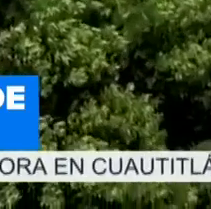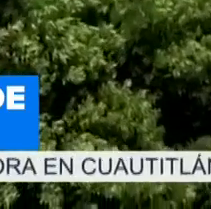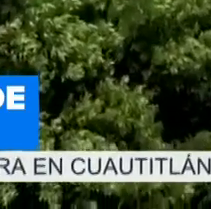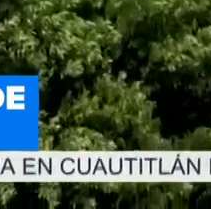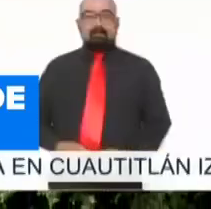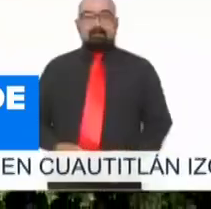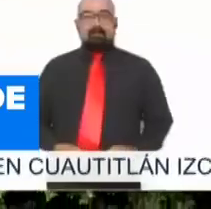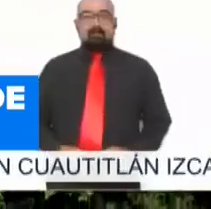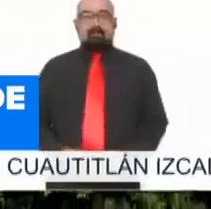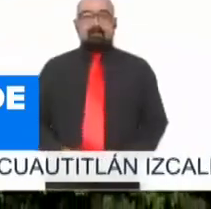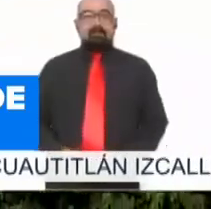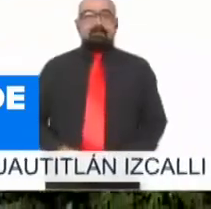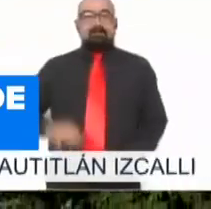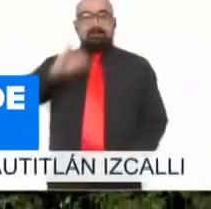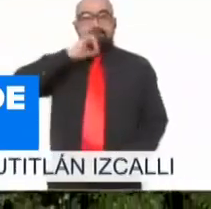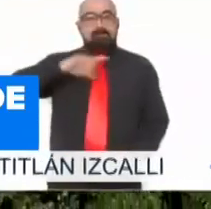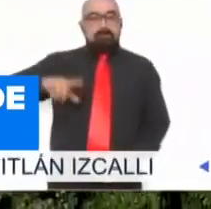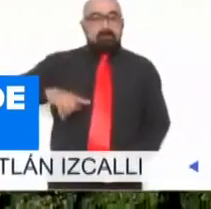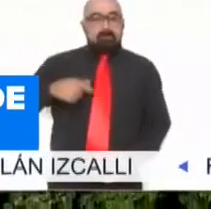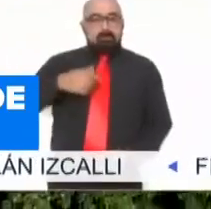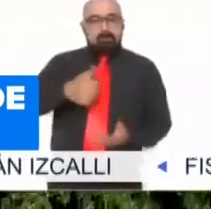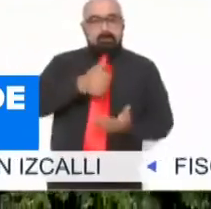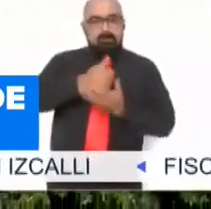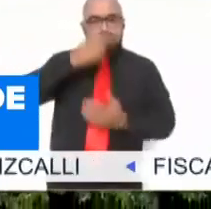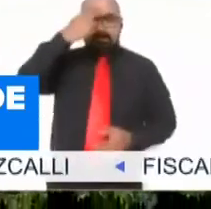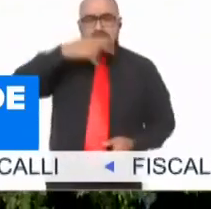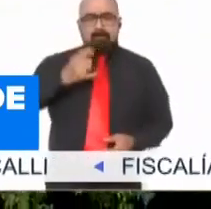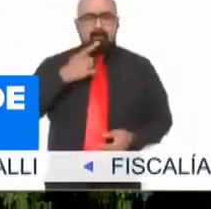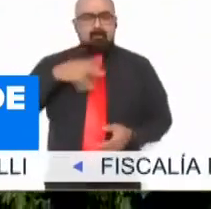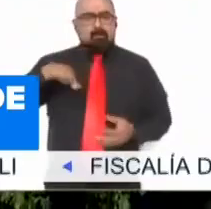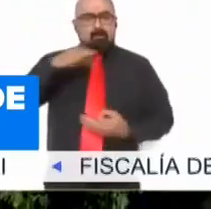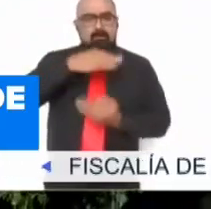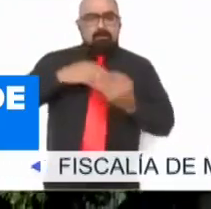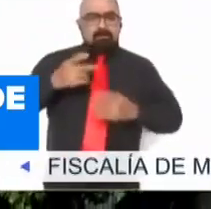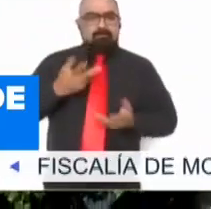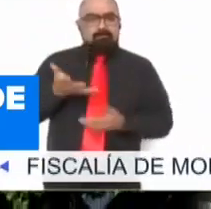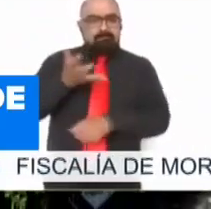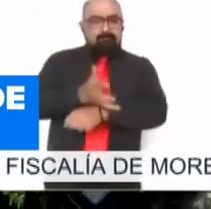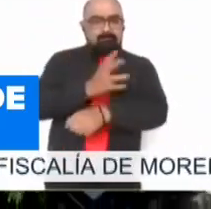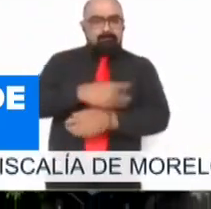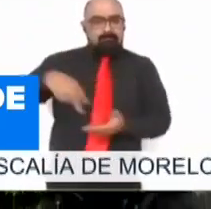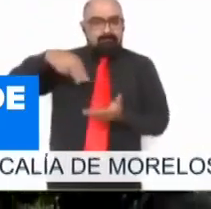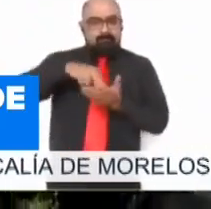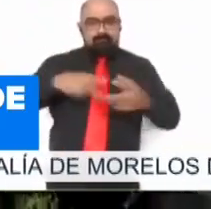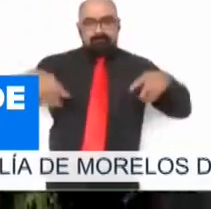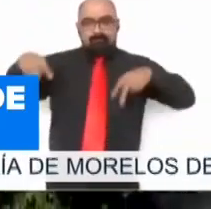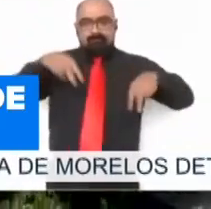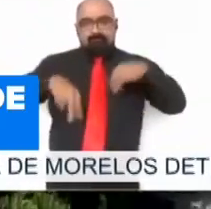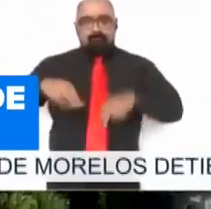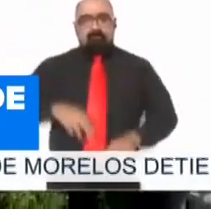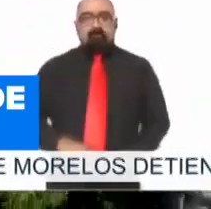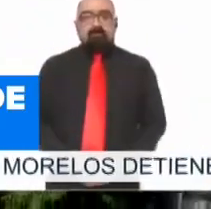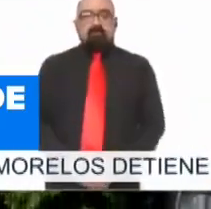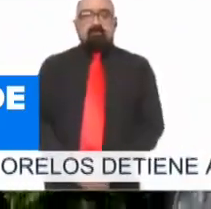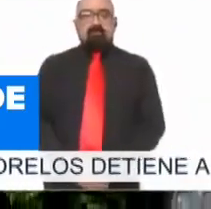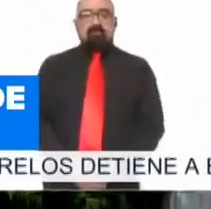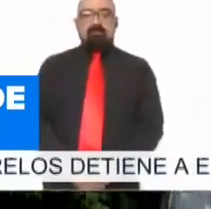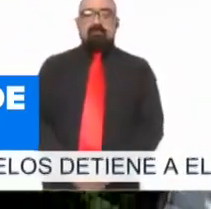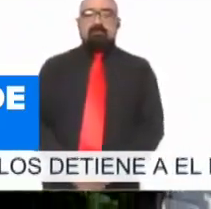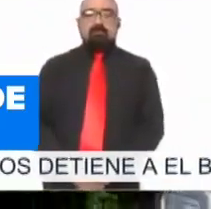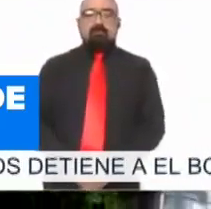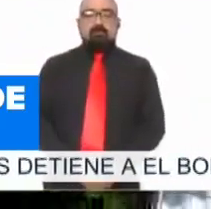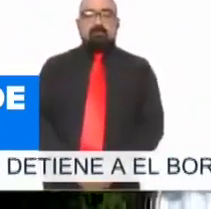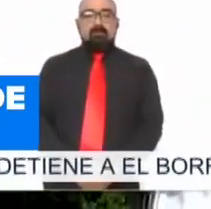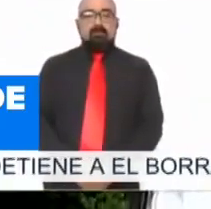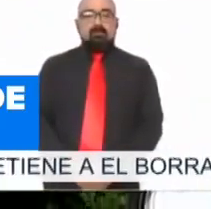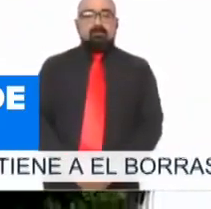un grupo de ciudadanos lanzó gritos en contra del jefe de gobierno de la Ciudad de México, Martí Batres. El mandatario no ignoró la rechifla y comentó que